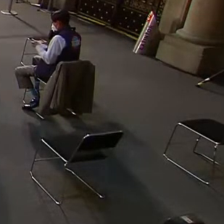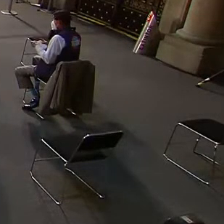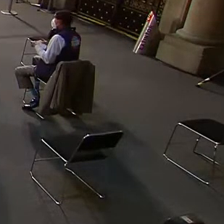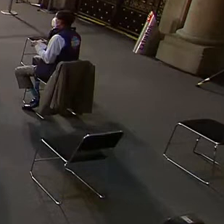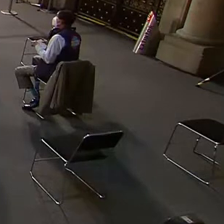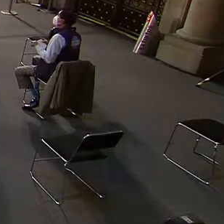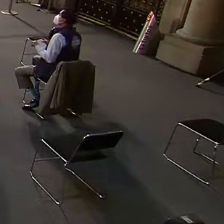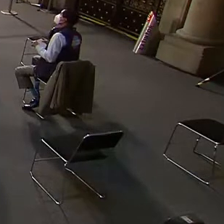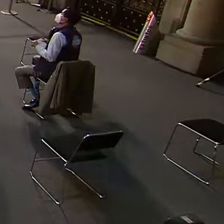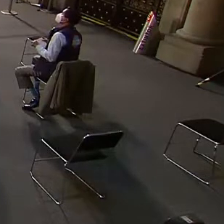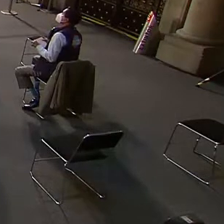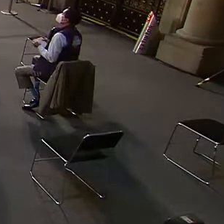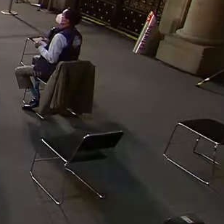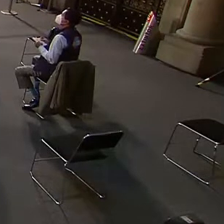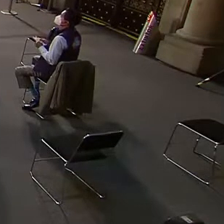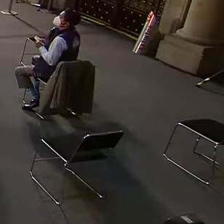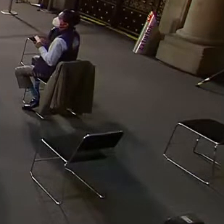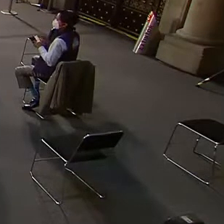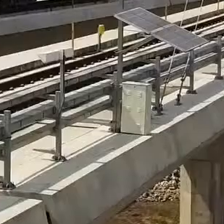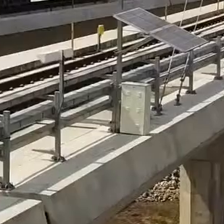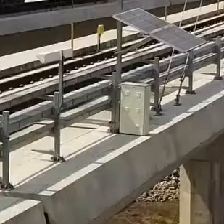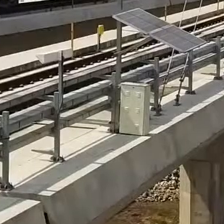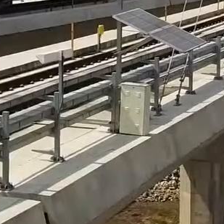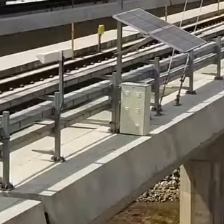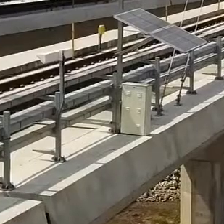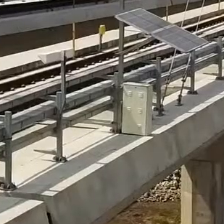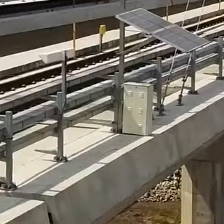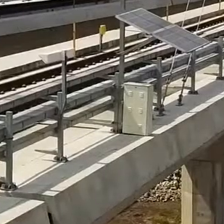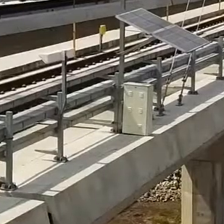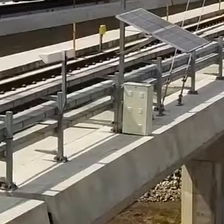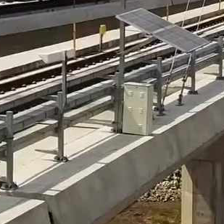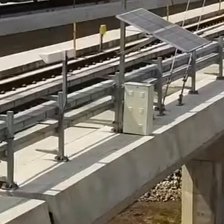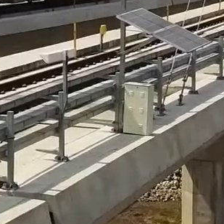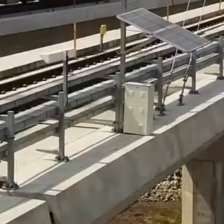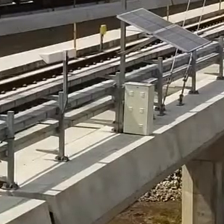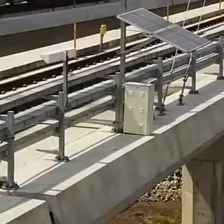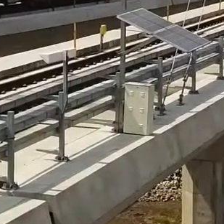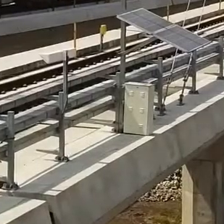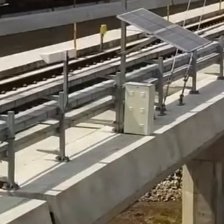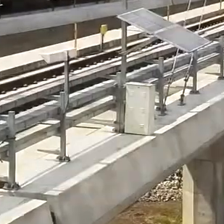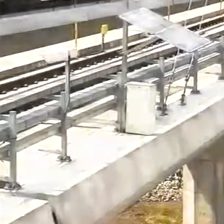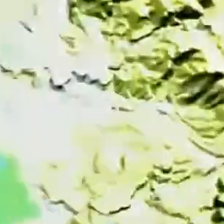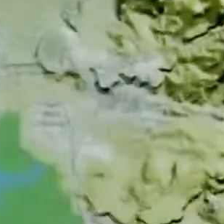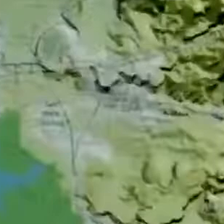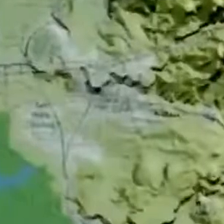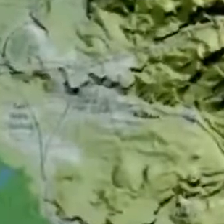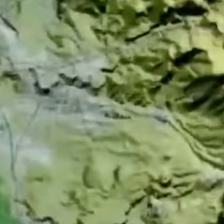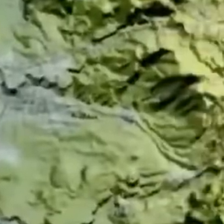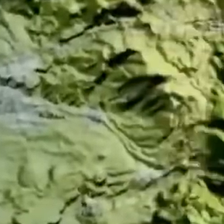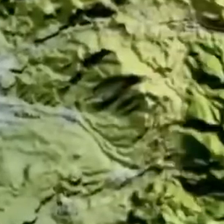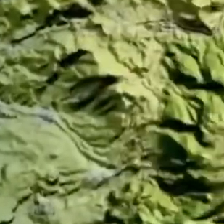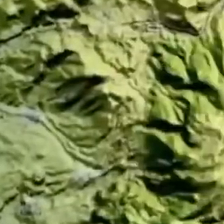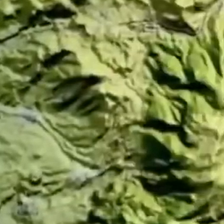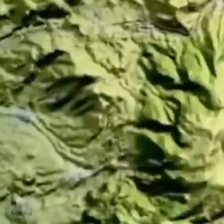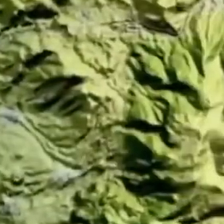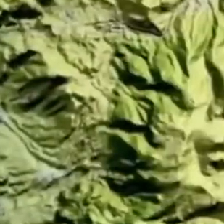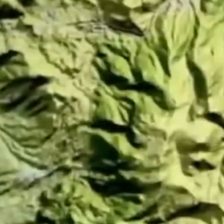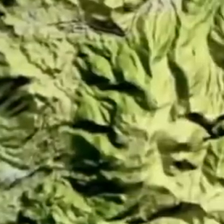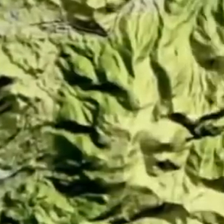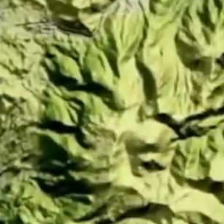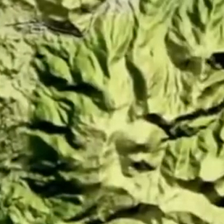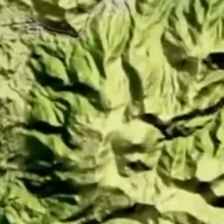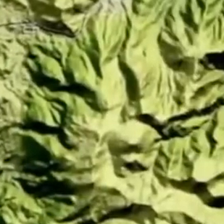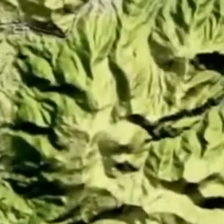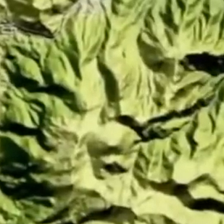Gobierno de México. Construcción del tren interurbano México-Toluca. Reporte semanal. Tramo 1, 36